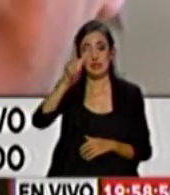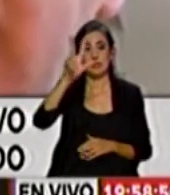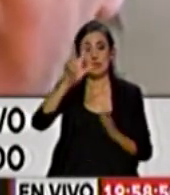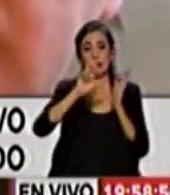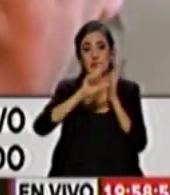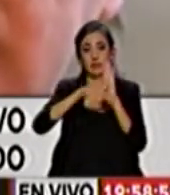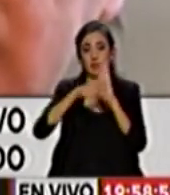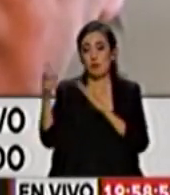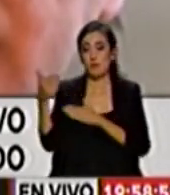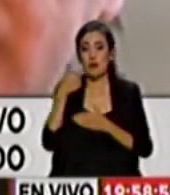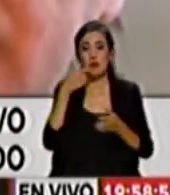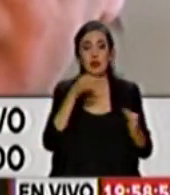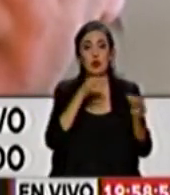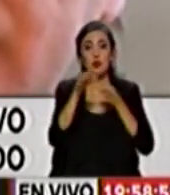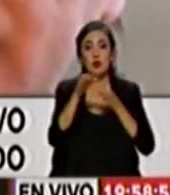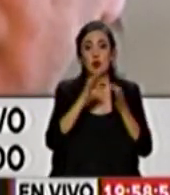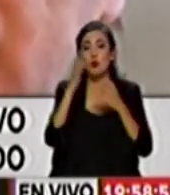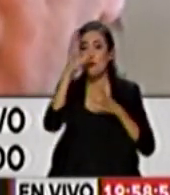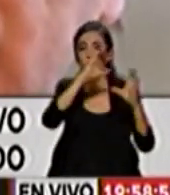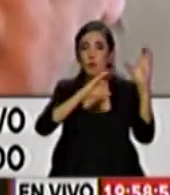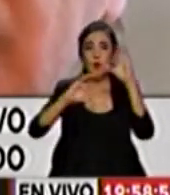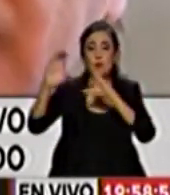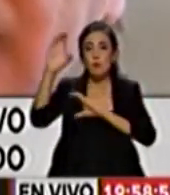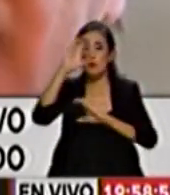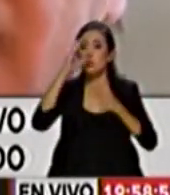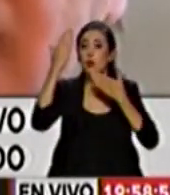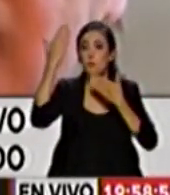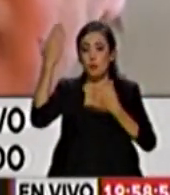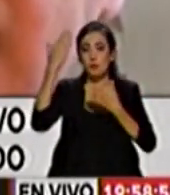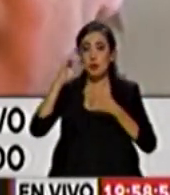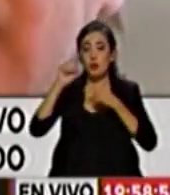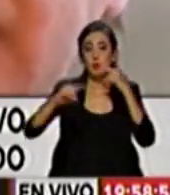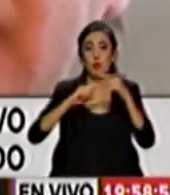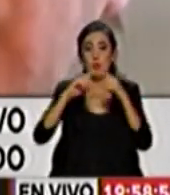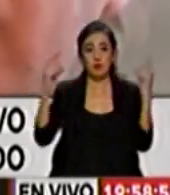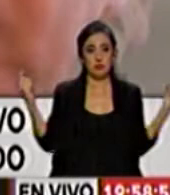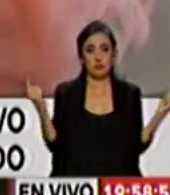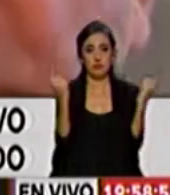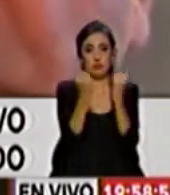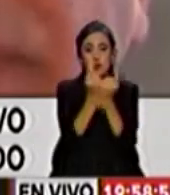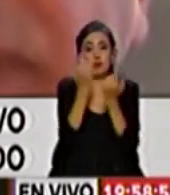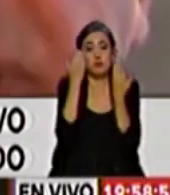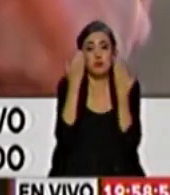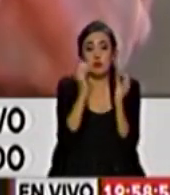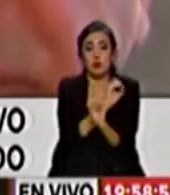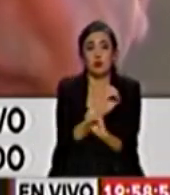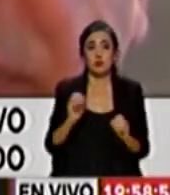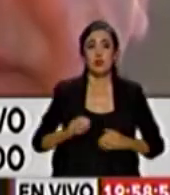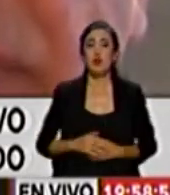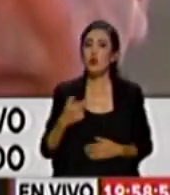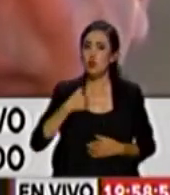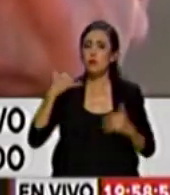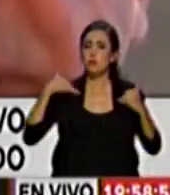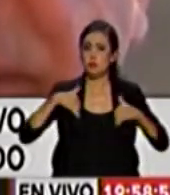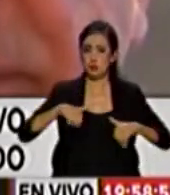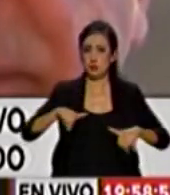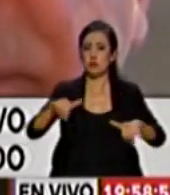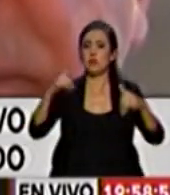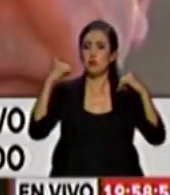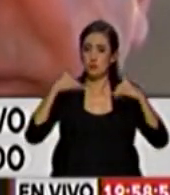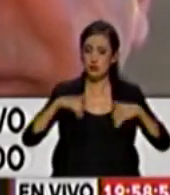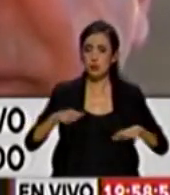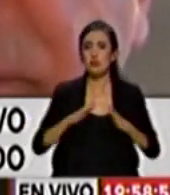su proceder por una supuesta persecución política y al encontrarse en indefensión. Pero me voy a seguir defendiendo en libertad.